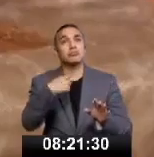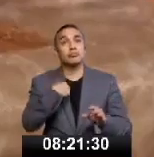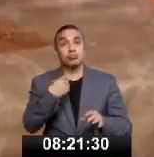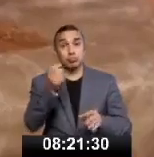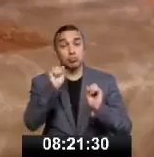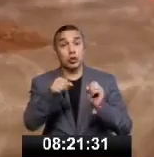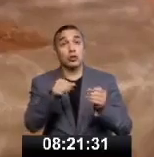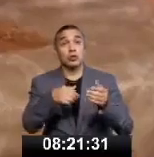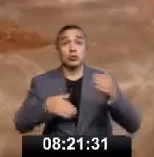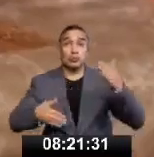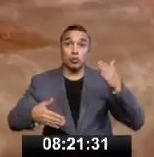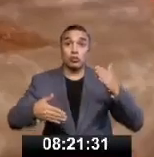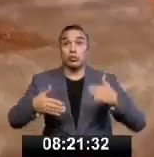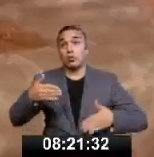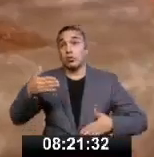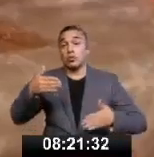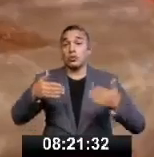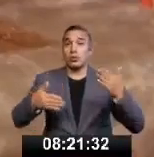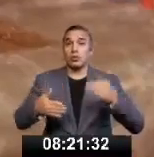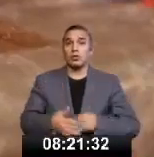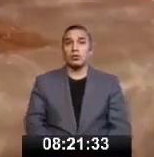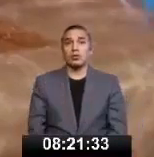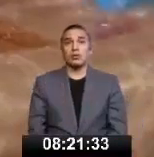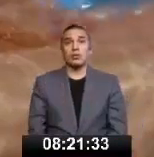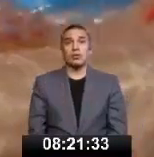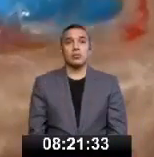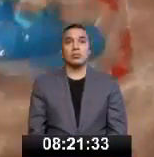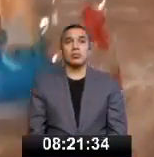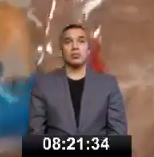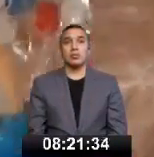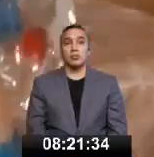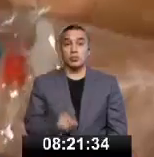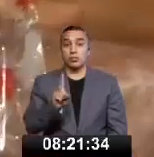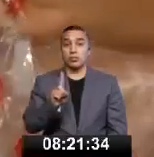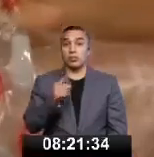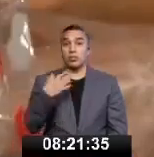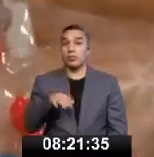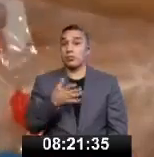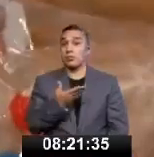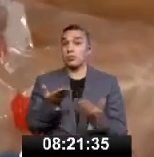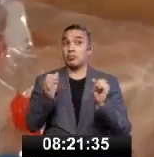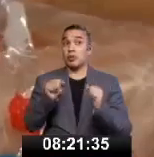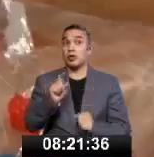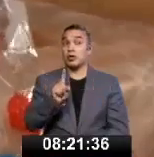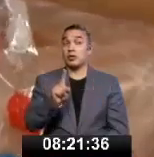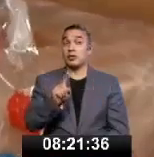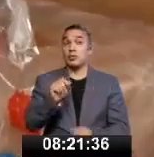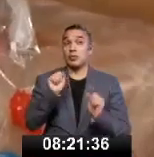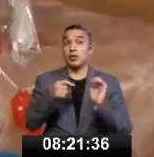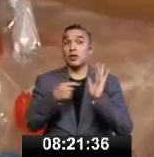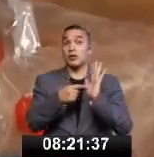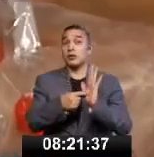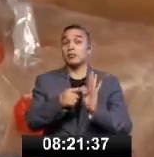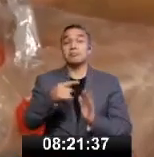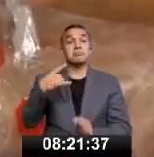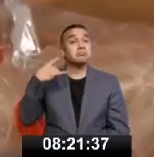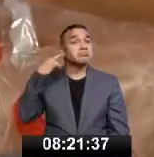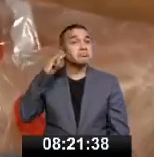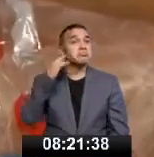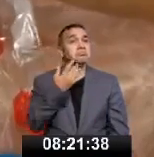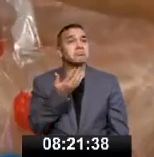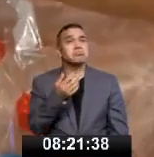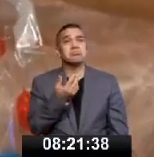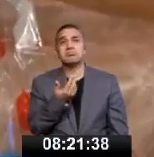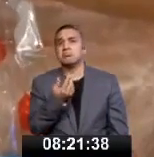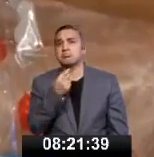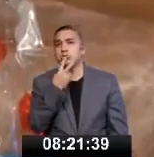podrá hacer unas muñequitas bonitas, dice, una de estas es esto. Esto de aquí para una niña de, ¿qué